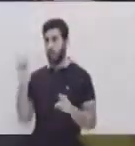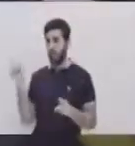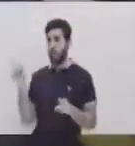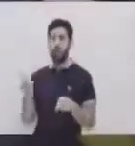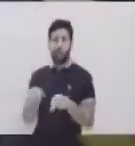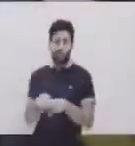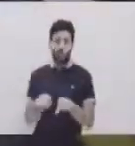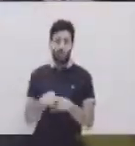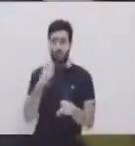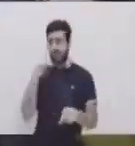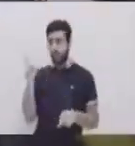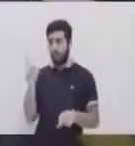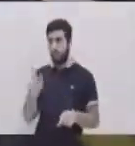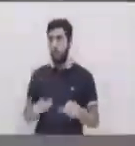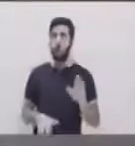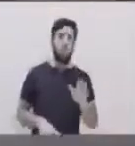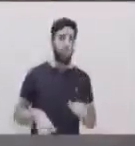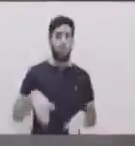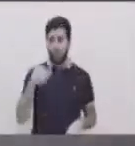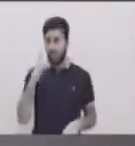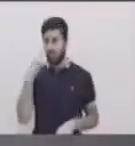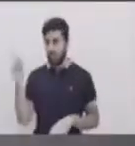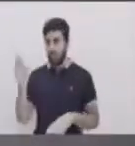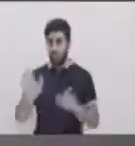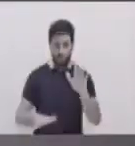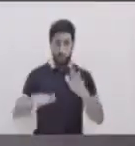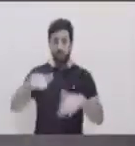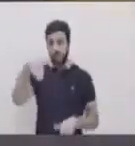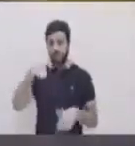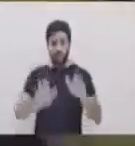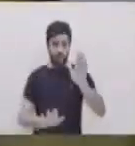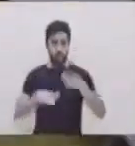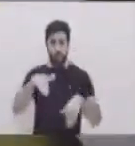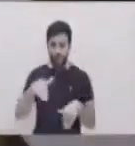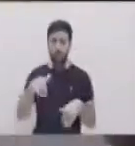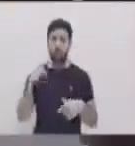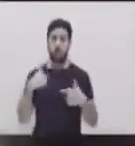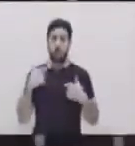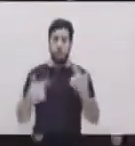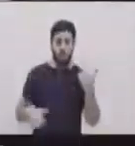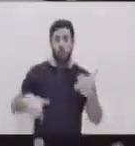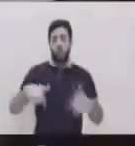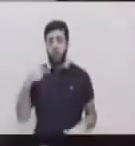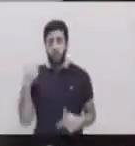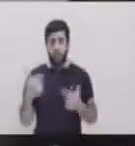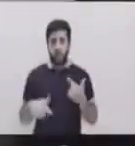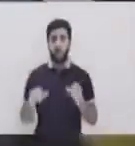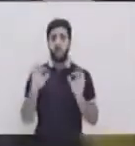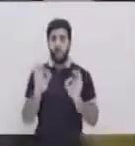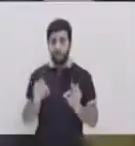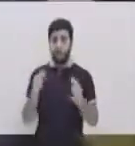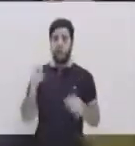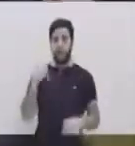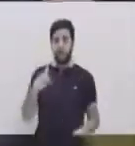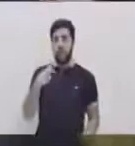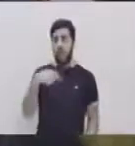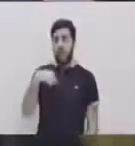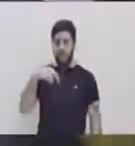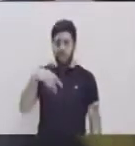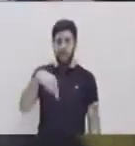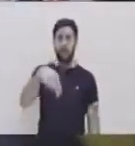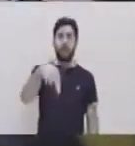bien. Hay que tratar de poner en movimiento todo el cuerpo, ¿verdad? Exactamente, eso es un precalentamiento, ¿verdad? Vamos a caminar hacia